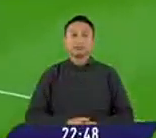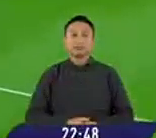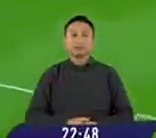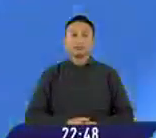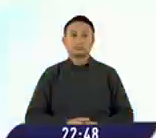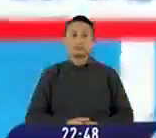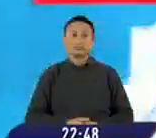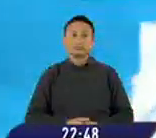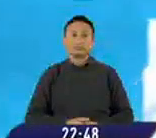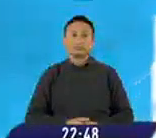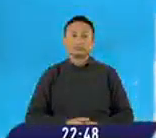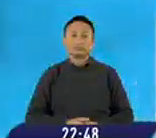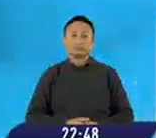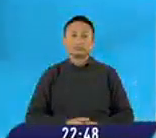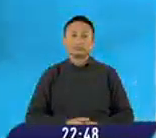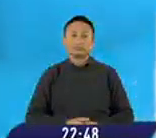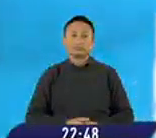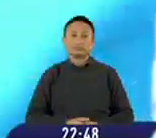Reyes.